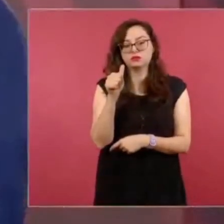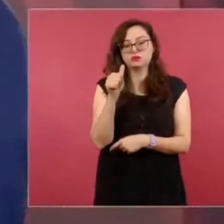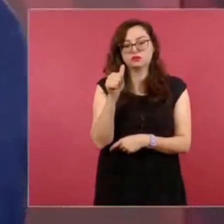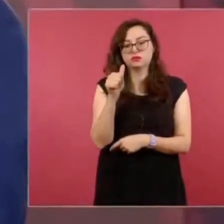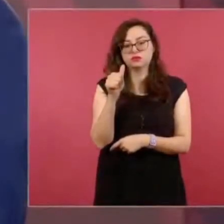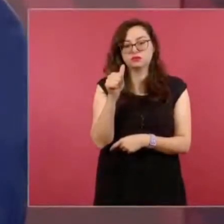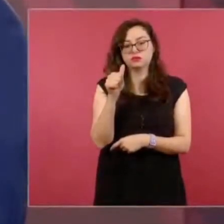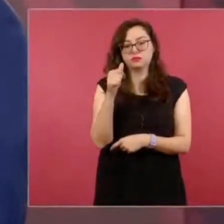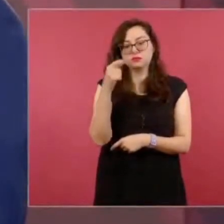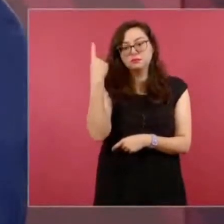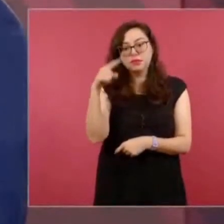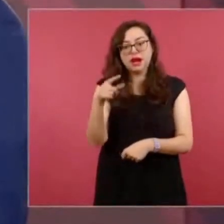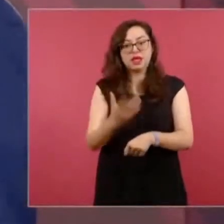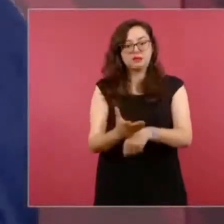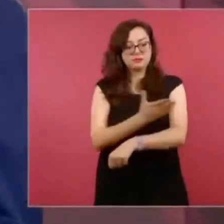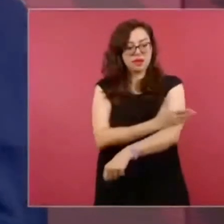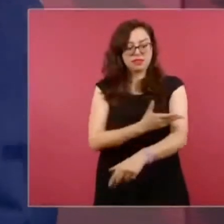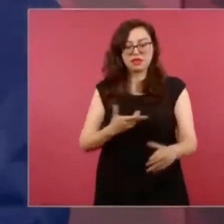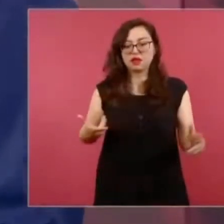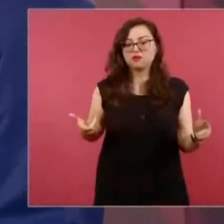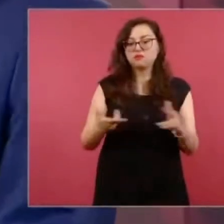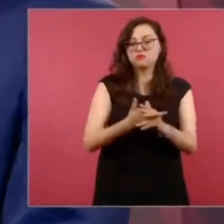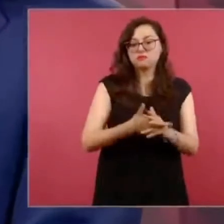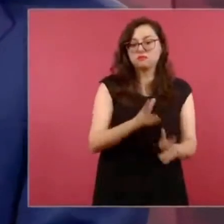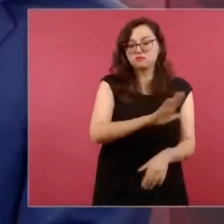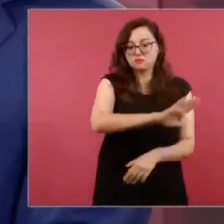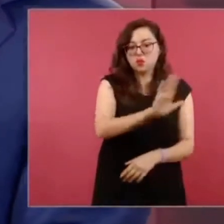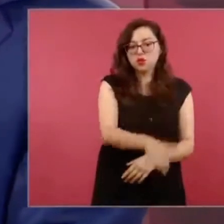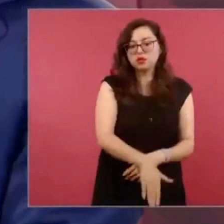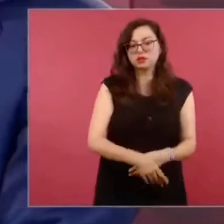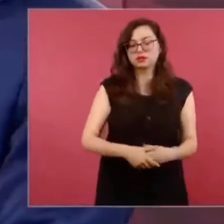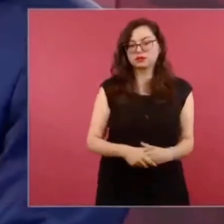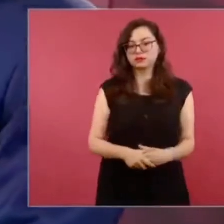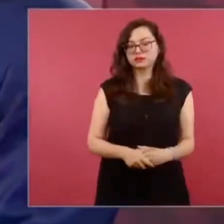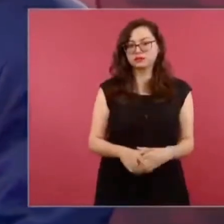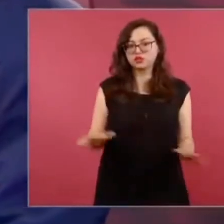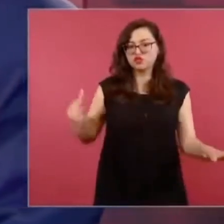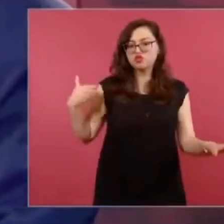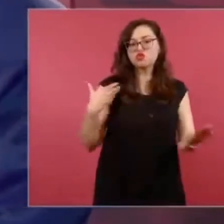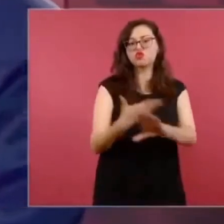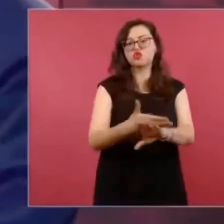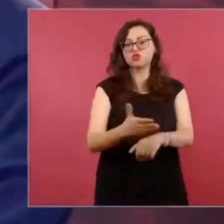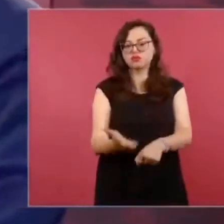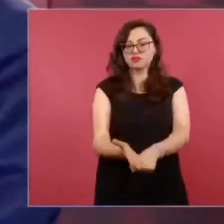del presidente Madero, el apóstol de nuestra democracia.